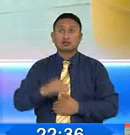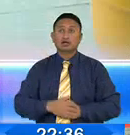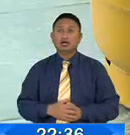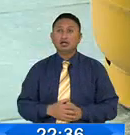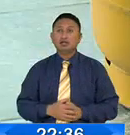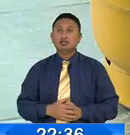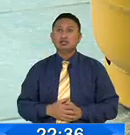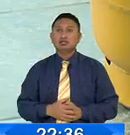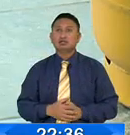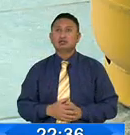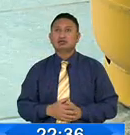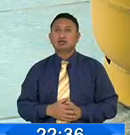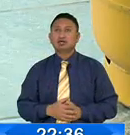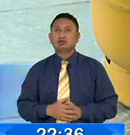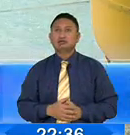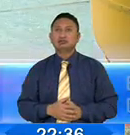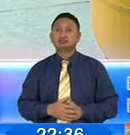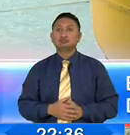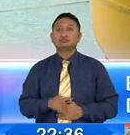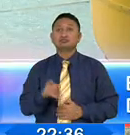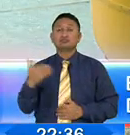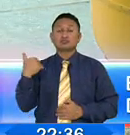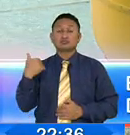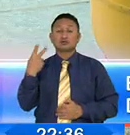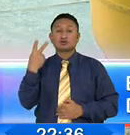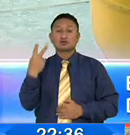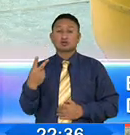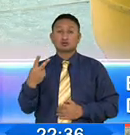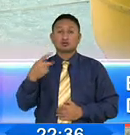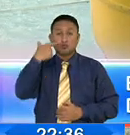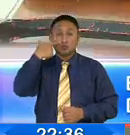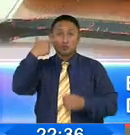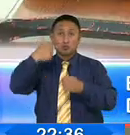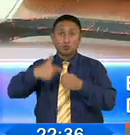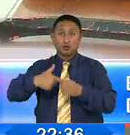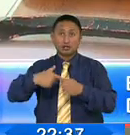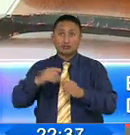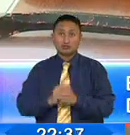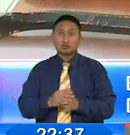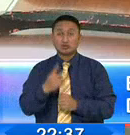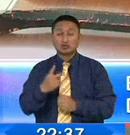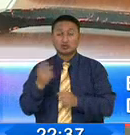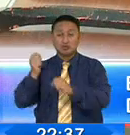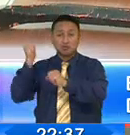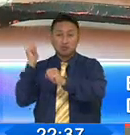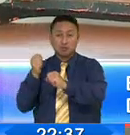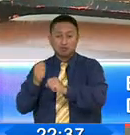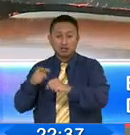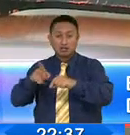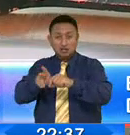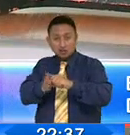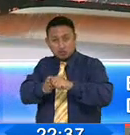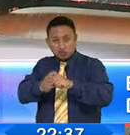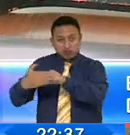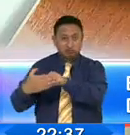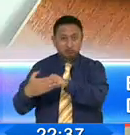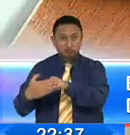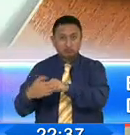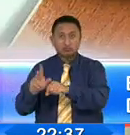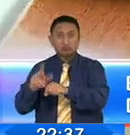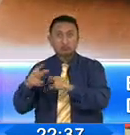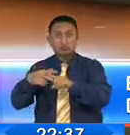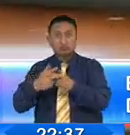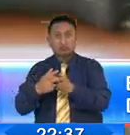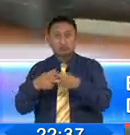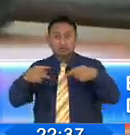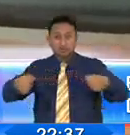Los trasnochadores delictivos contaban con dos tanques de gas doméstico, dos combos, una barra de hierro, varias herramientas, una pata